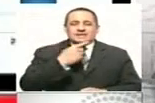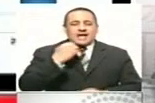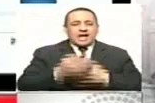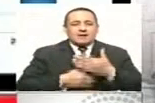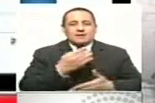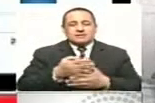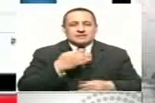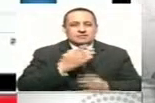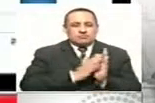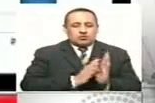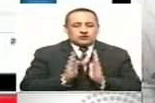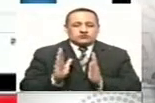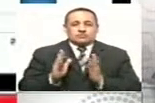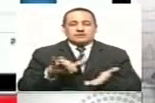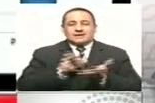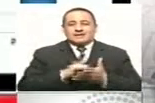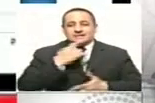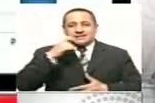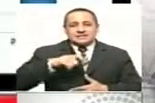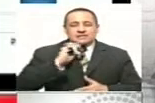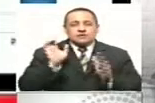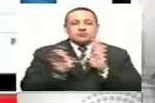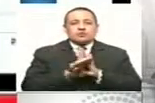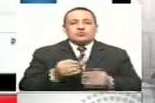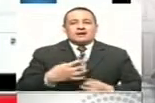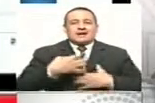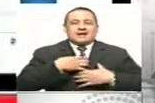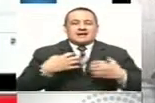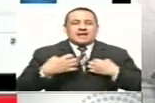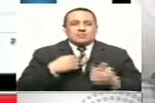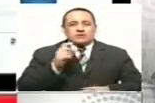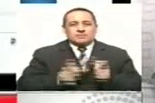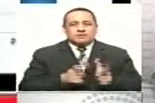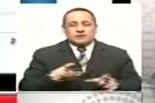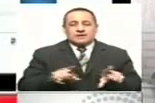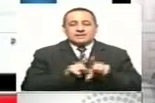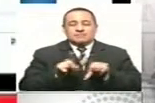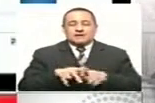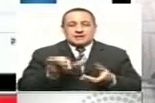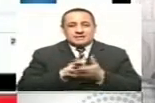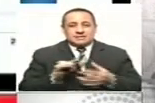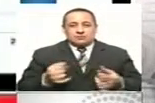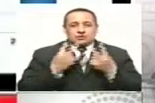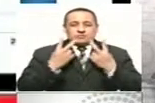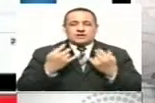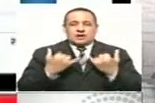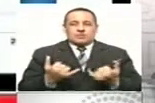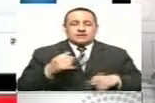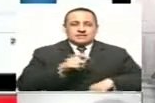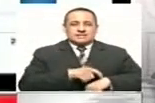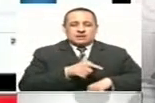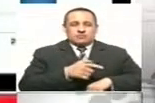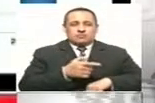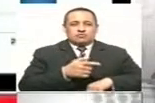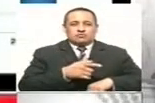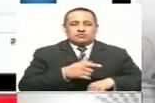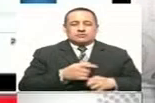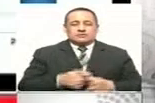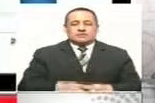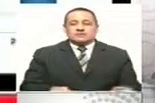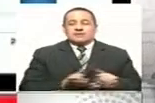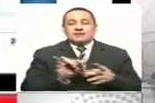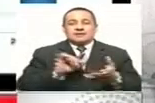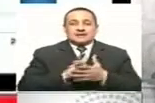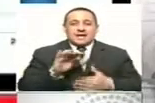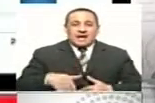procesos críticos, ¿no? Como el proceso de reclamo de usuarios, que hemos tenido un colapso en este tiempo y hay